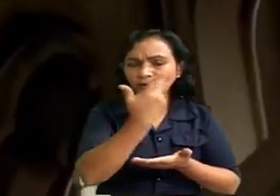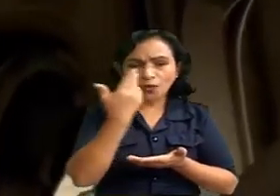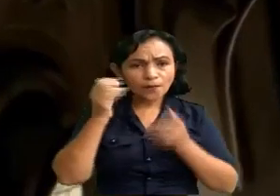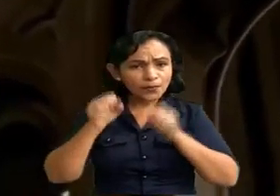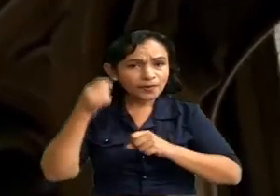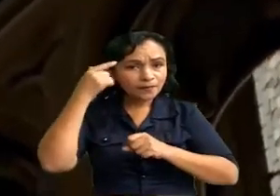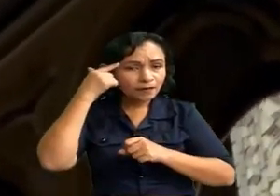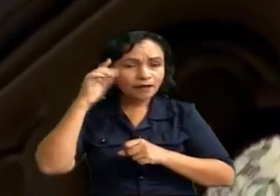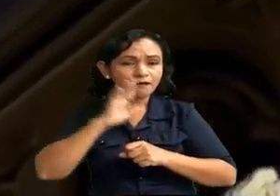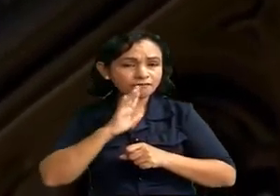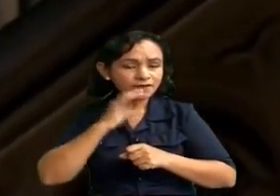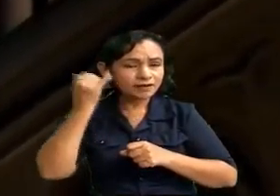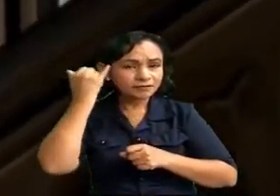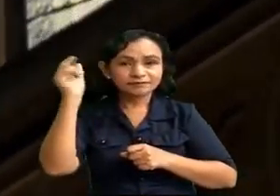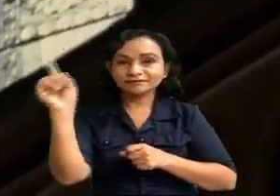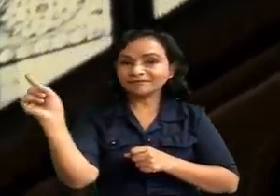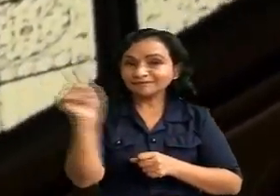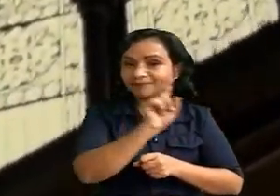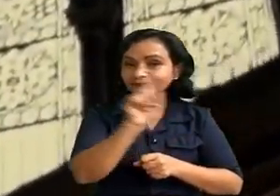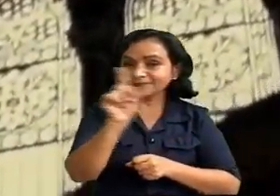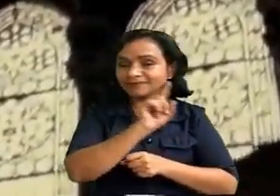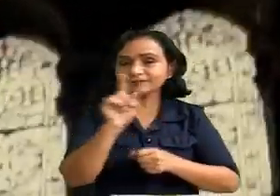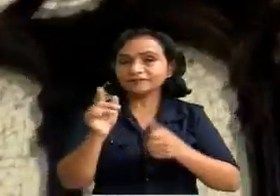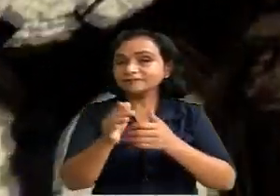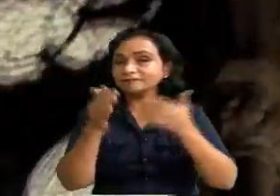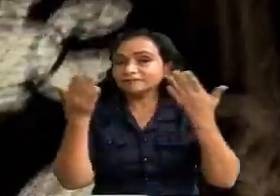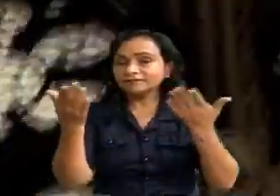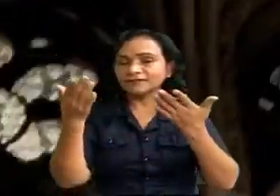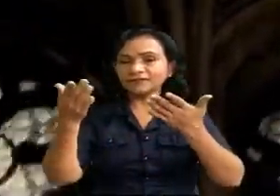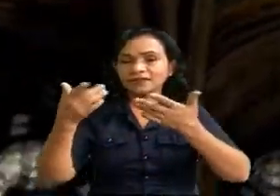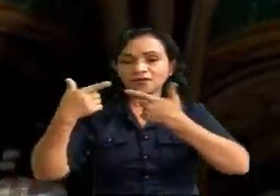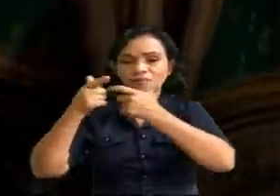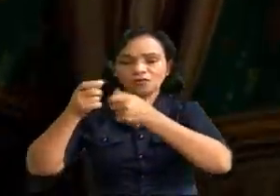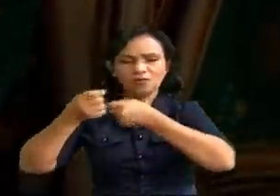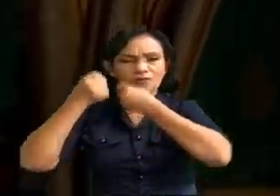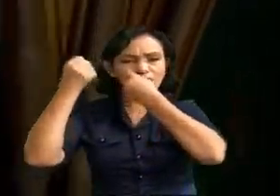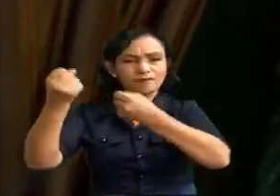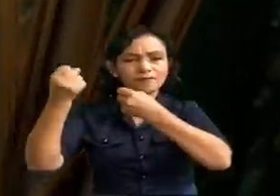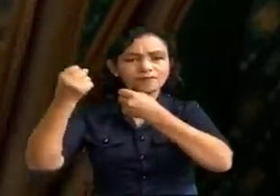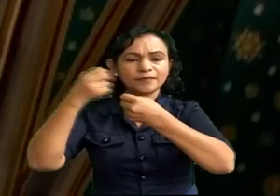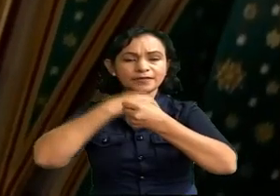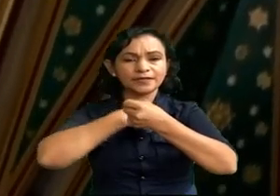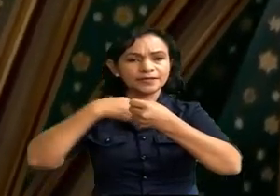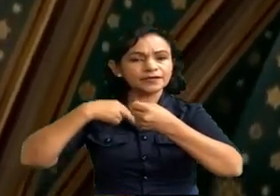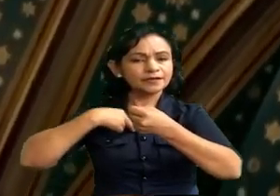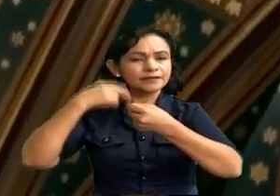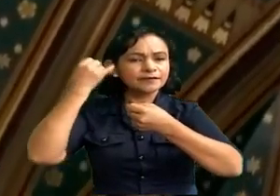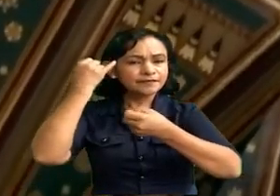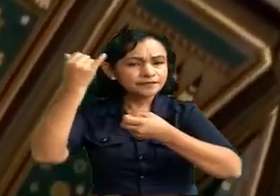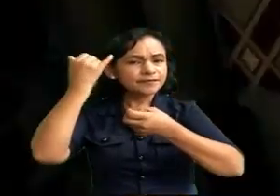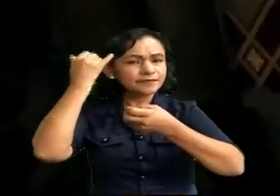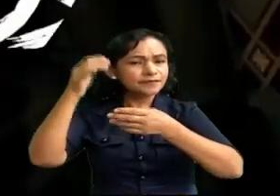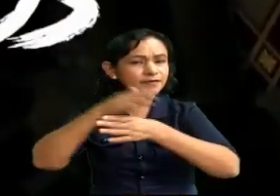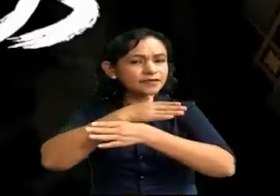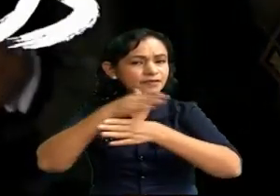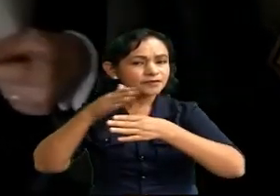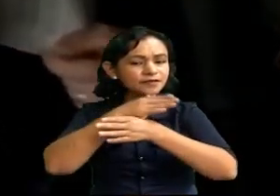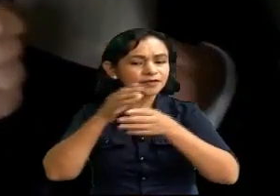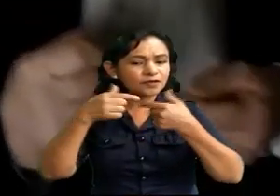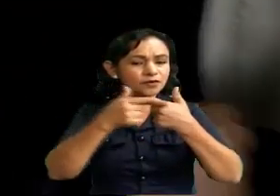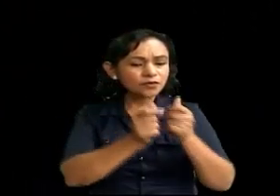filósofos. Entonces, las clases dominantes fueron diseñando distintos